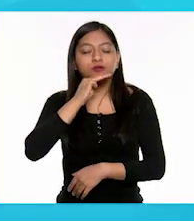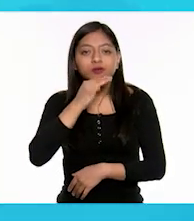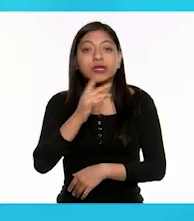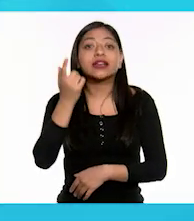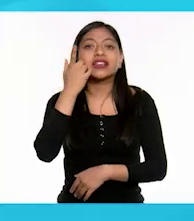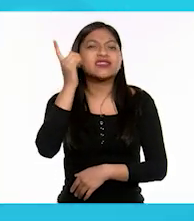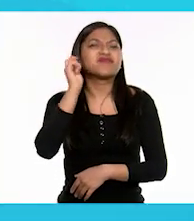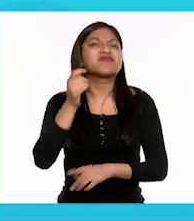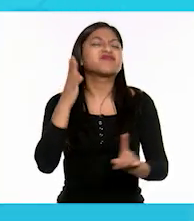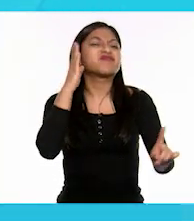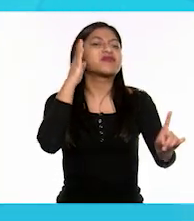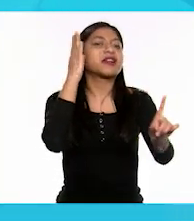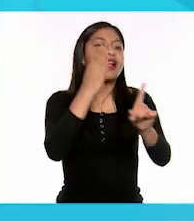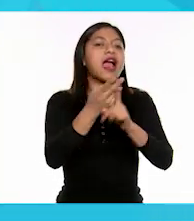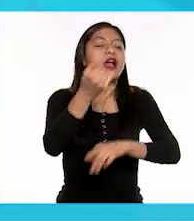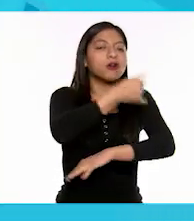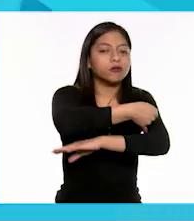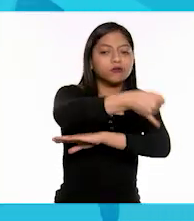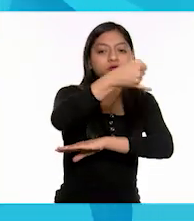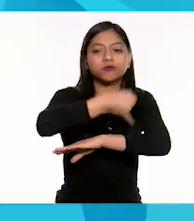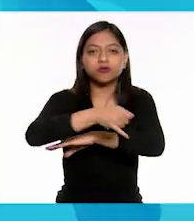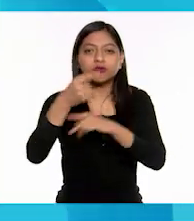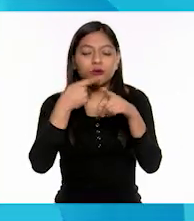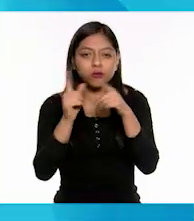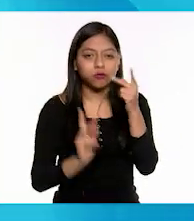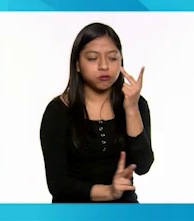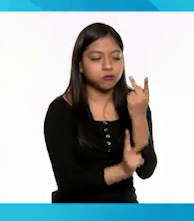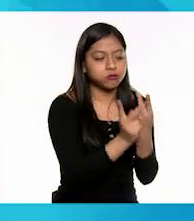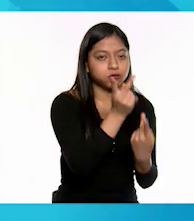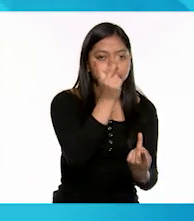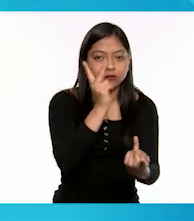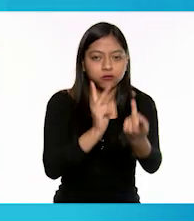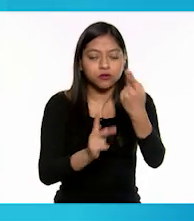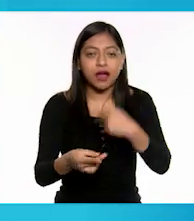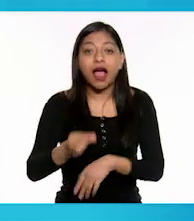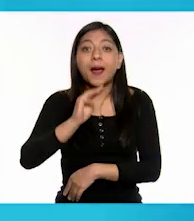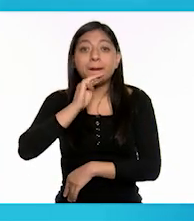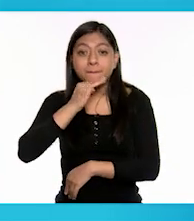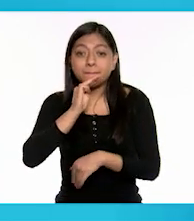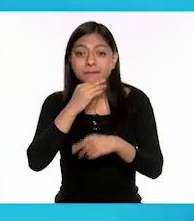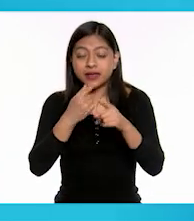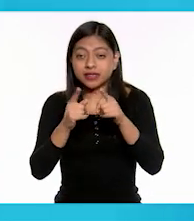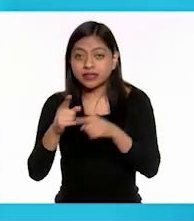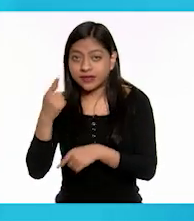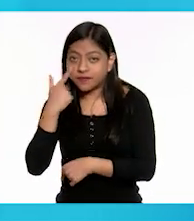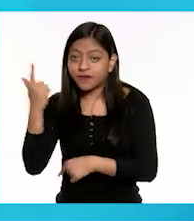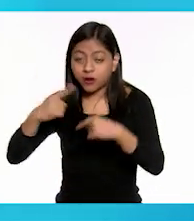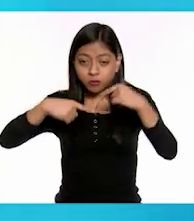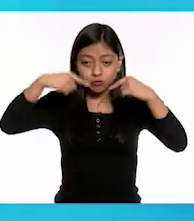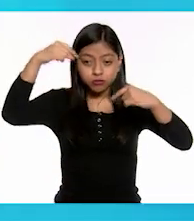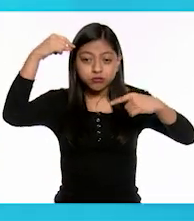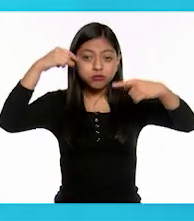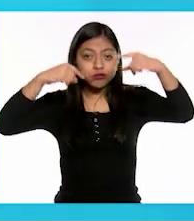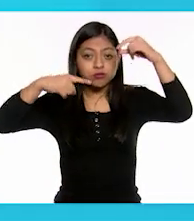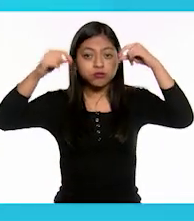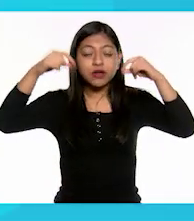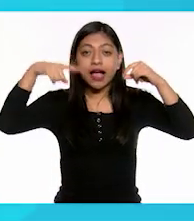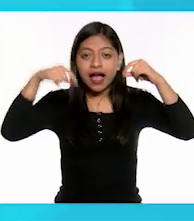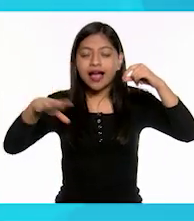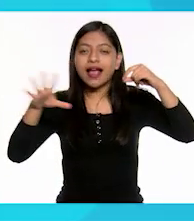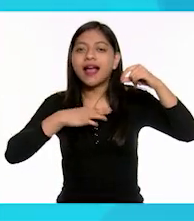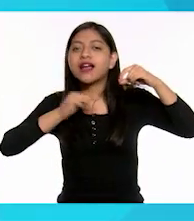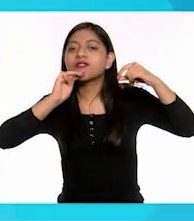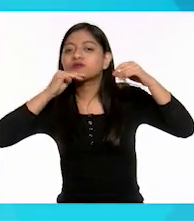queremos que haya cosecha variada de todos los males que tenemos estas son las hojas y aquí les salen los celos